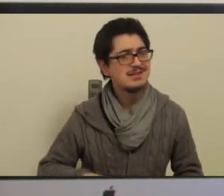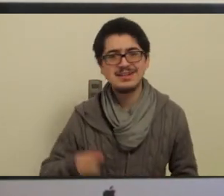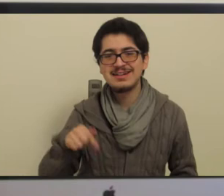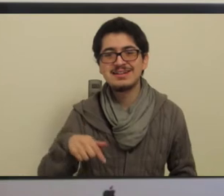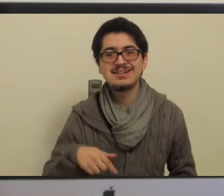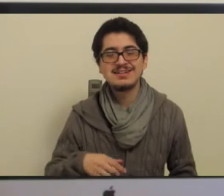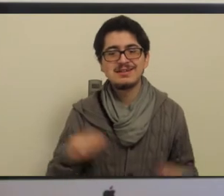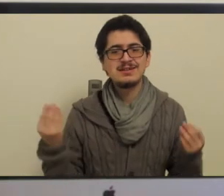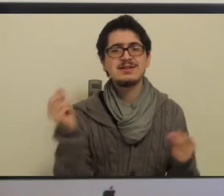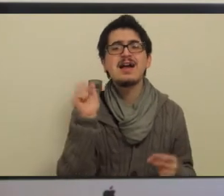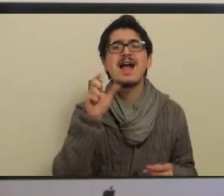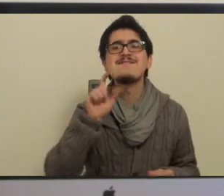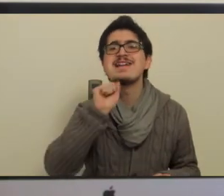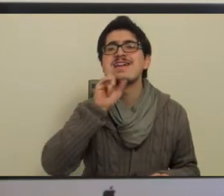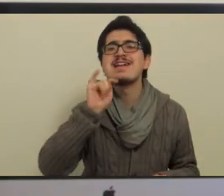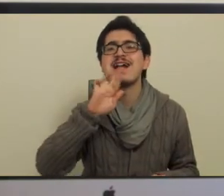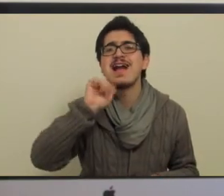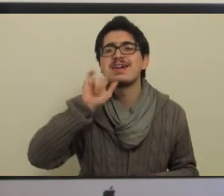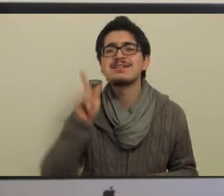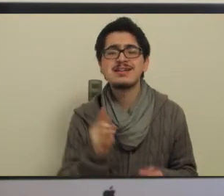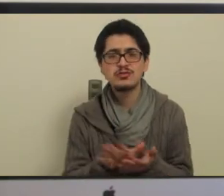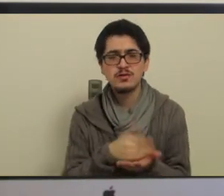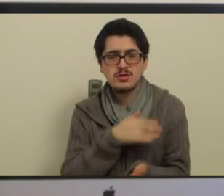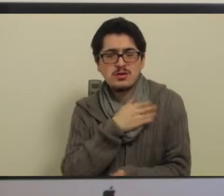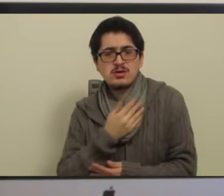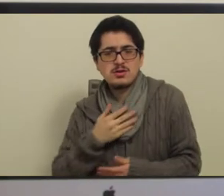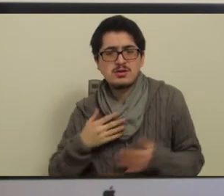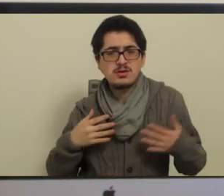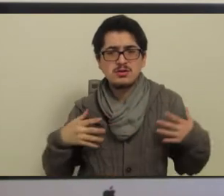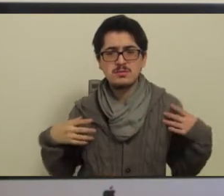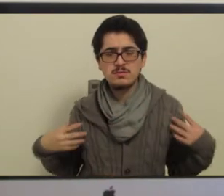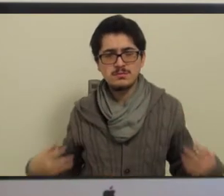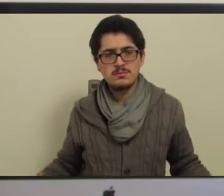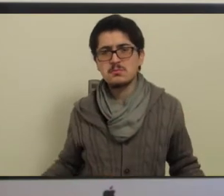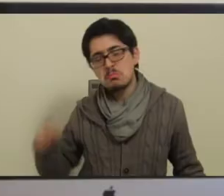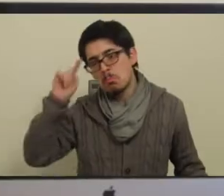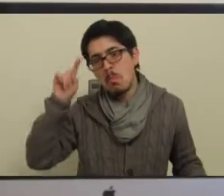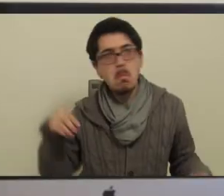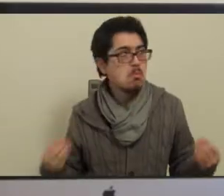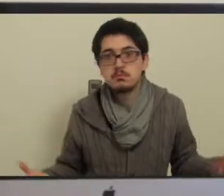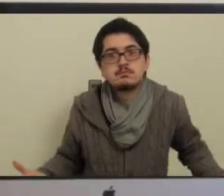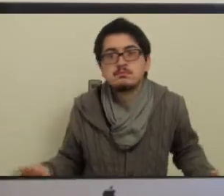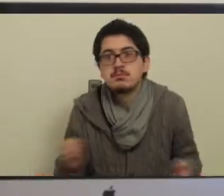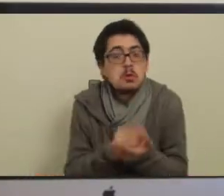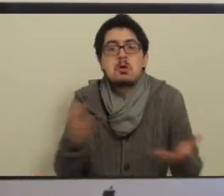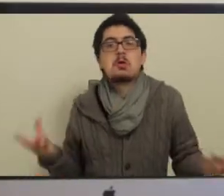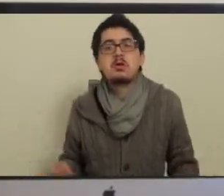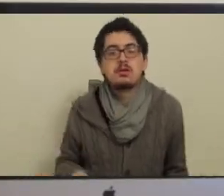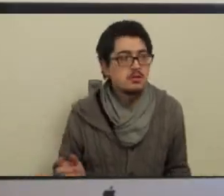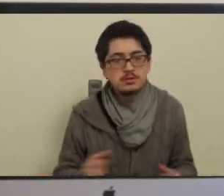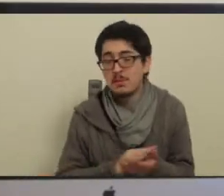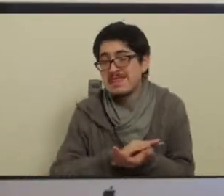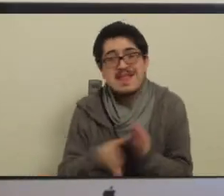de este muchacho es que un montón de abejas se posan sobre su cuerpo y lo empiezan a cobijar, pero ninguna le hace daño,